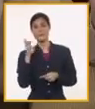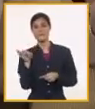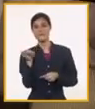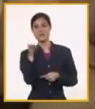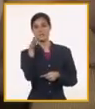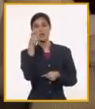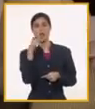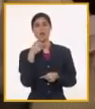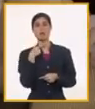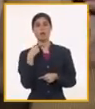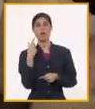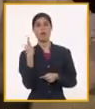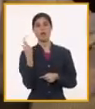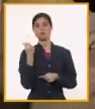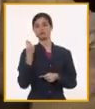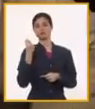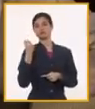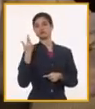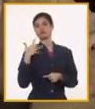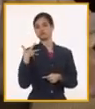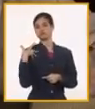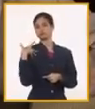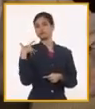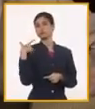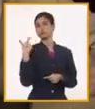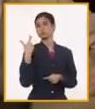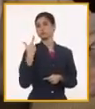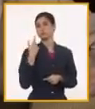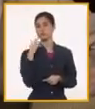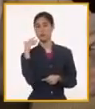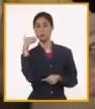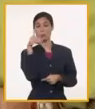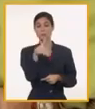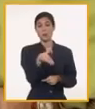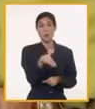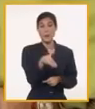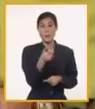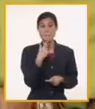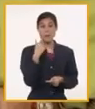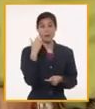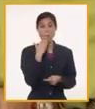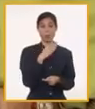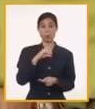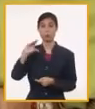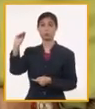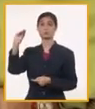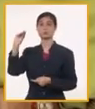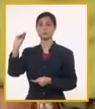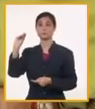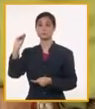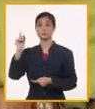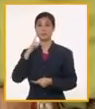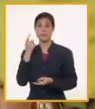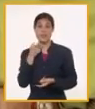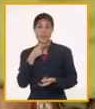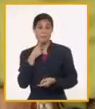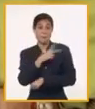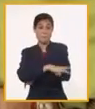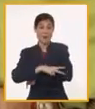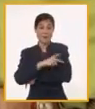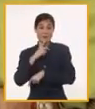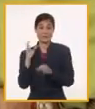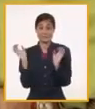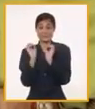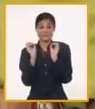tenían condiciones, pero no tenían, se fueron todos prácticamente, no había médicos. Pero bueno, usted abre de esa manera uno de los